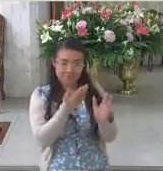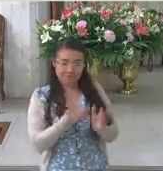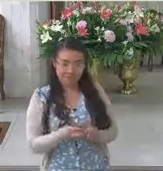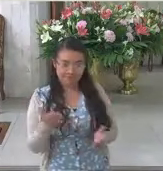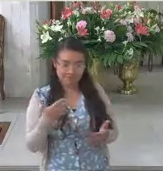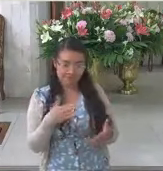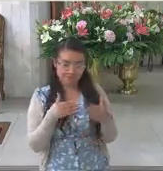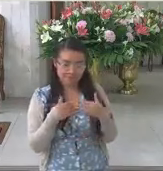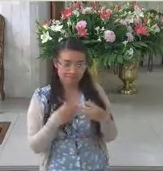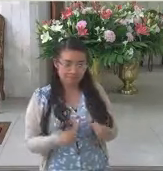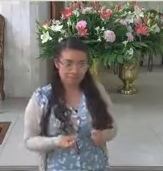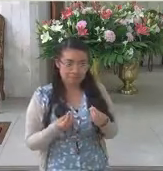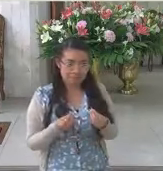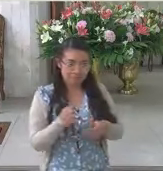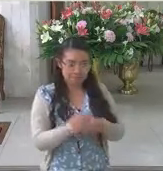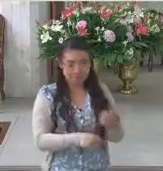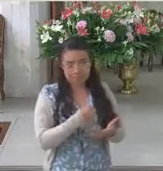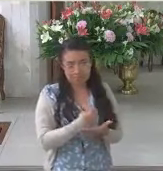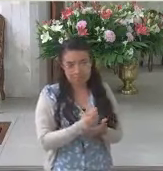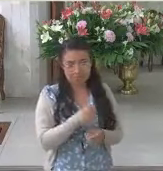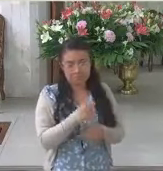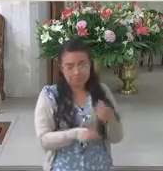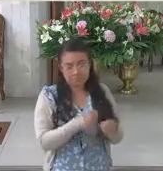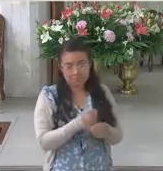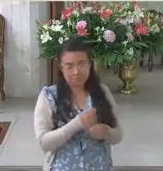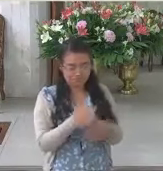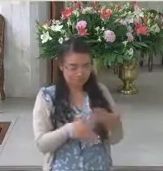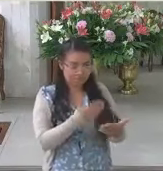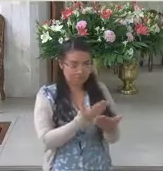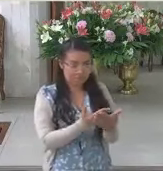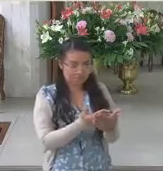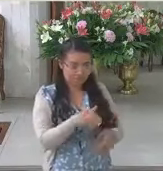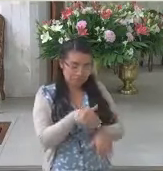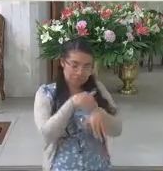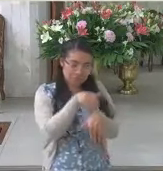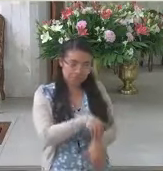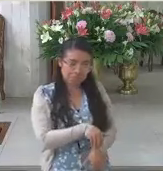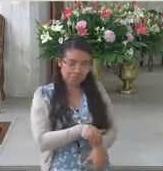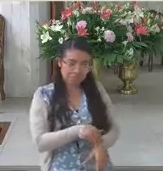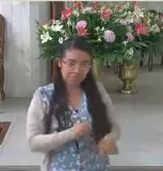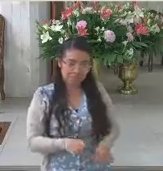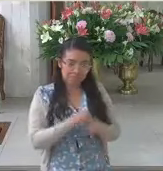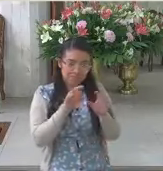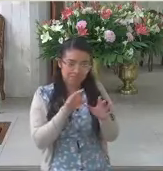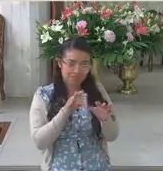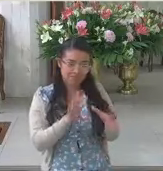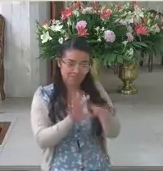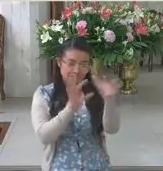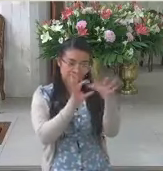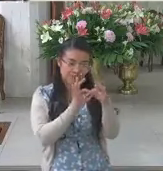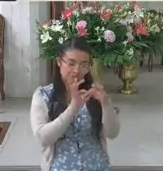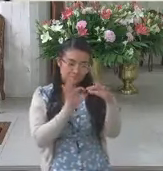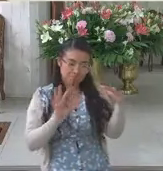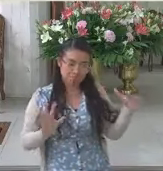decisiones y ahora Esta es una disgr pero aplicable a nosotros